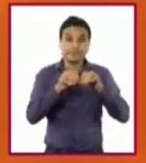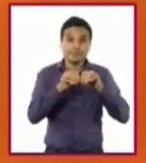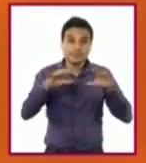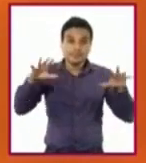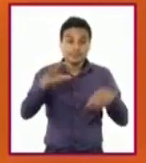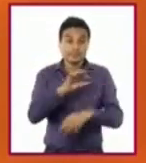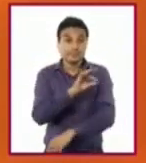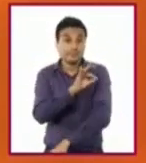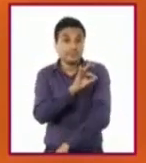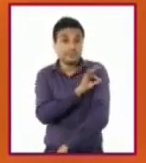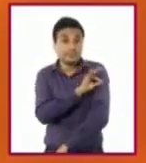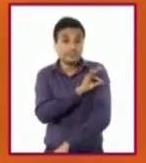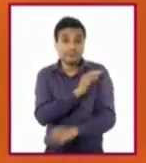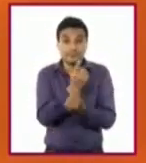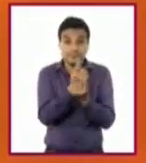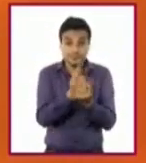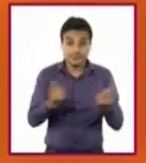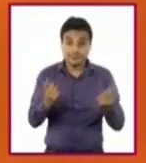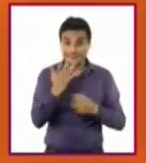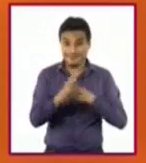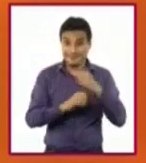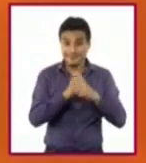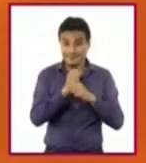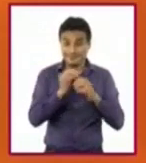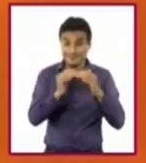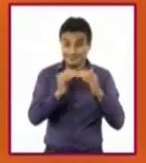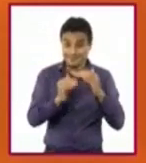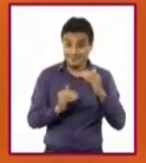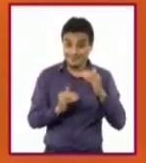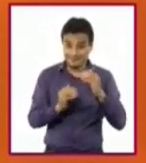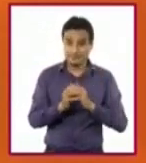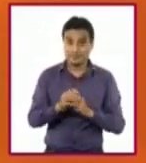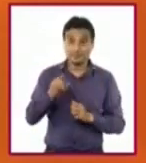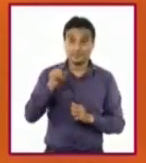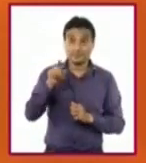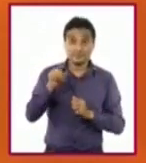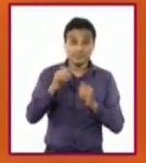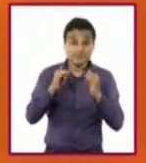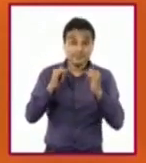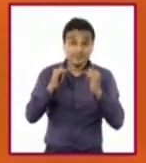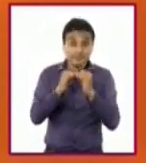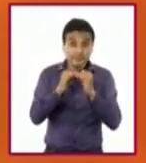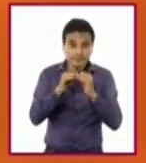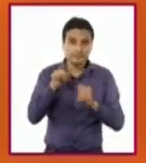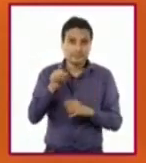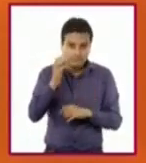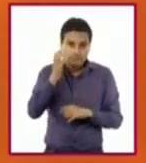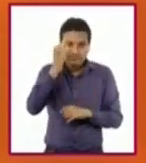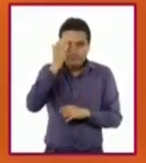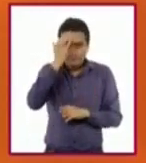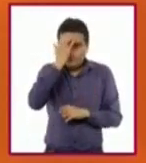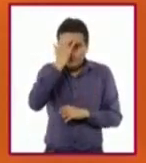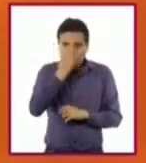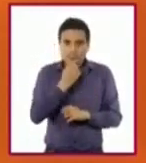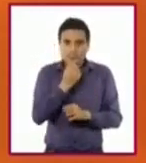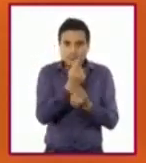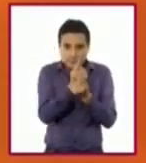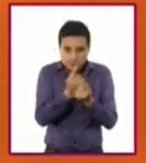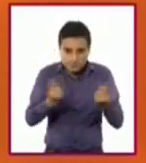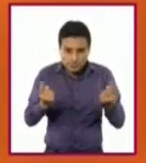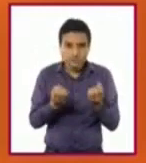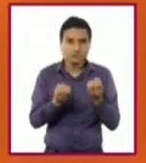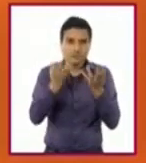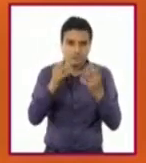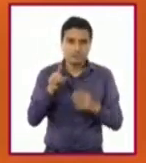menores de 10 años de nuestro país dicha institución sabrá cuántas son las vacunas que requiere llevar a cada